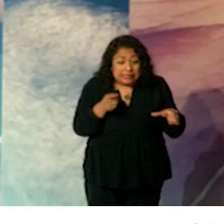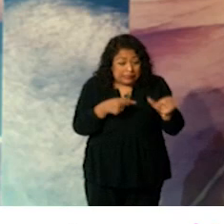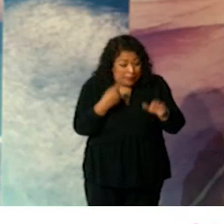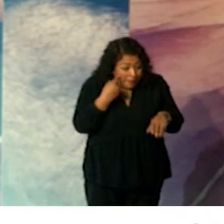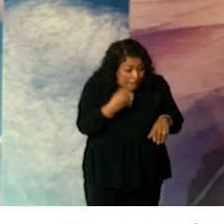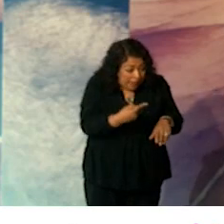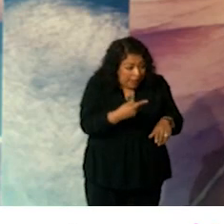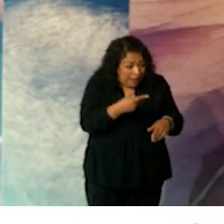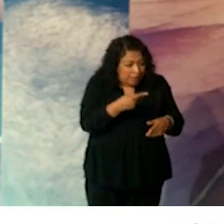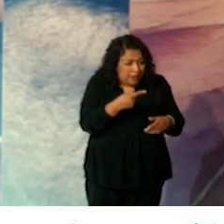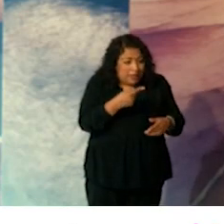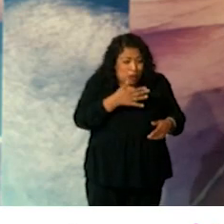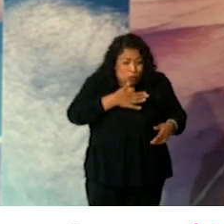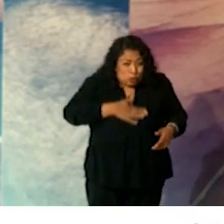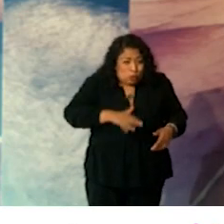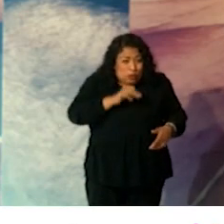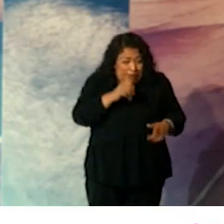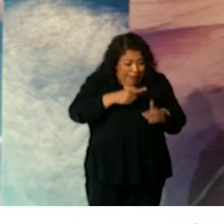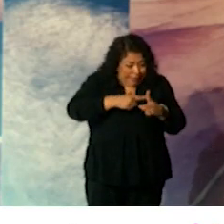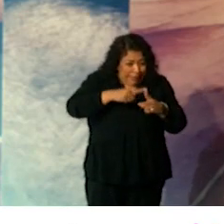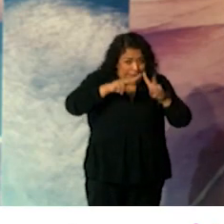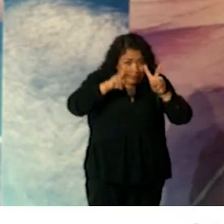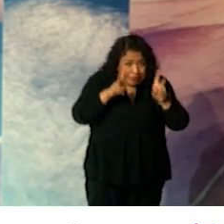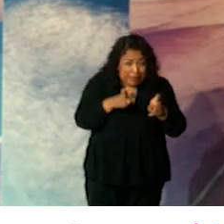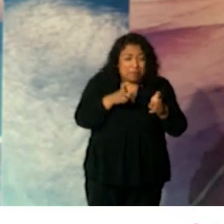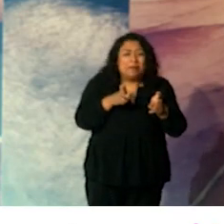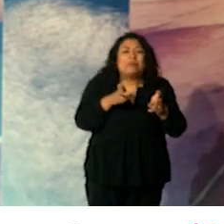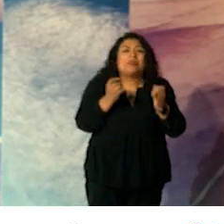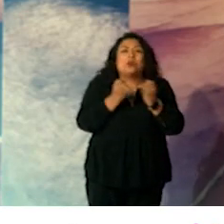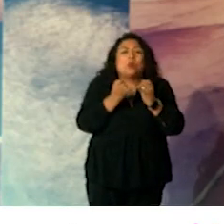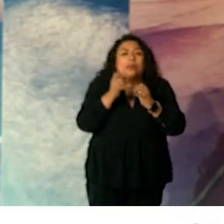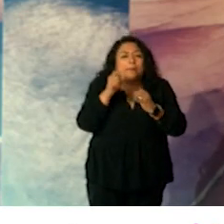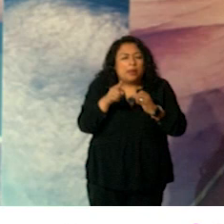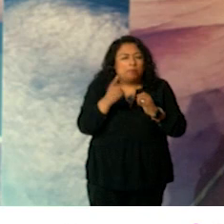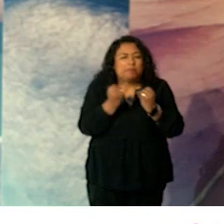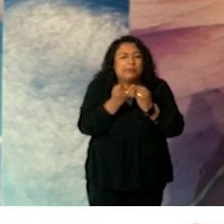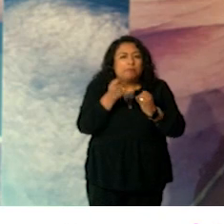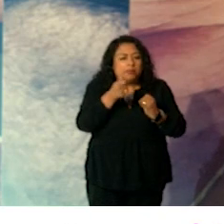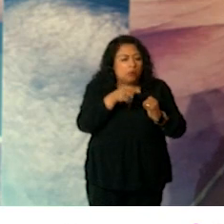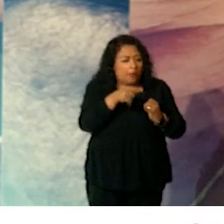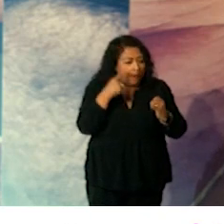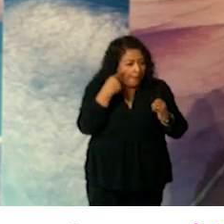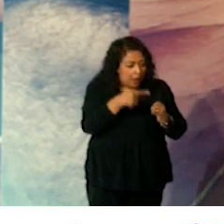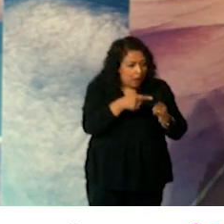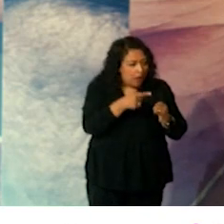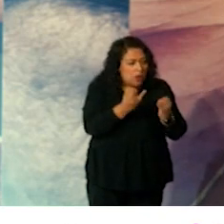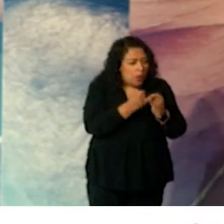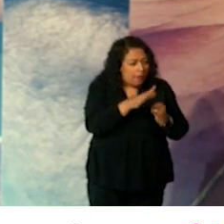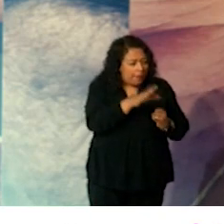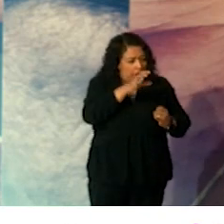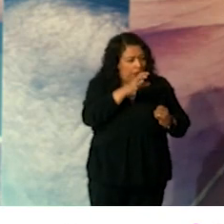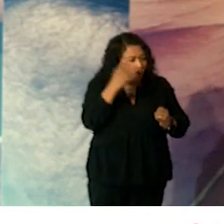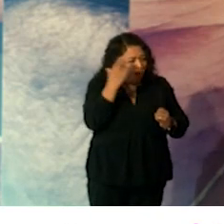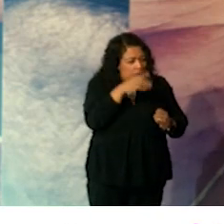la injusticia climática, sino que era tomar una foto del futuro que nos espera